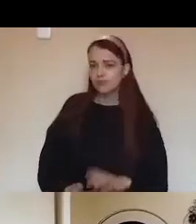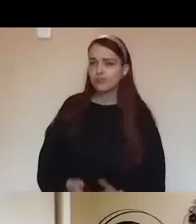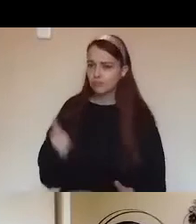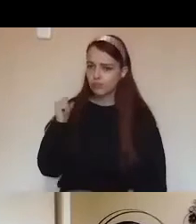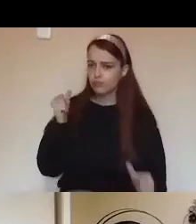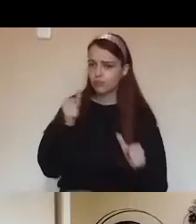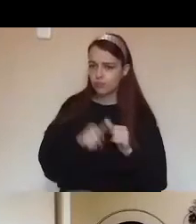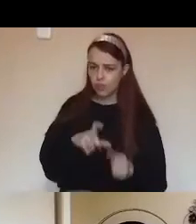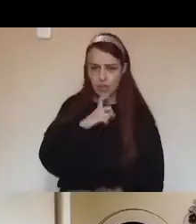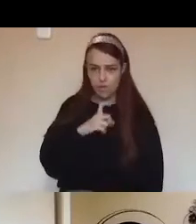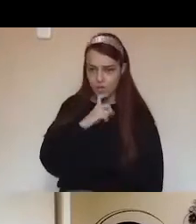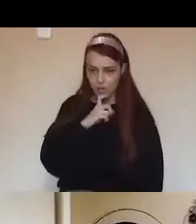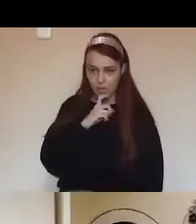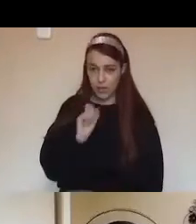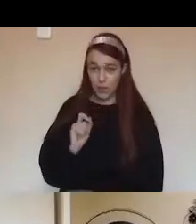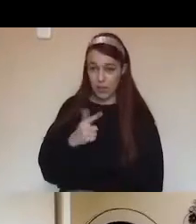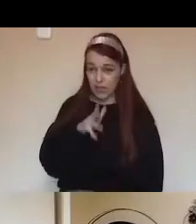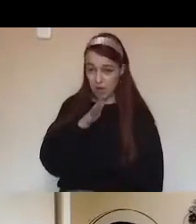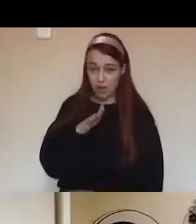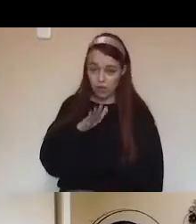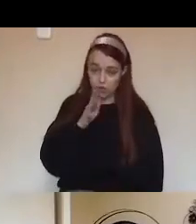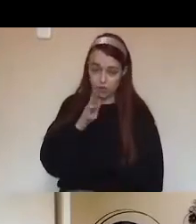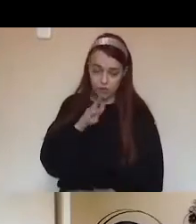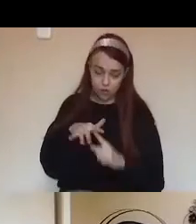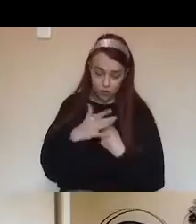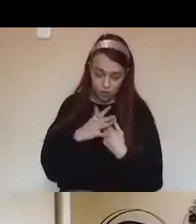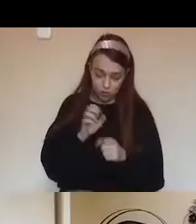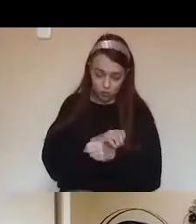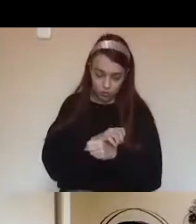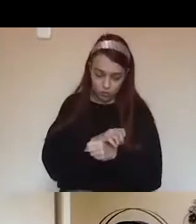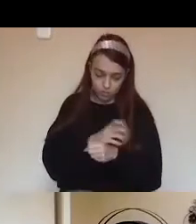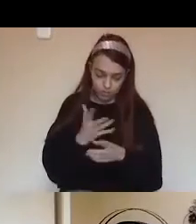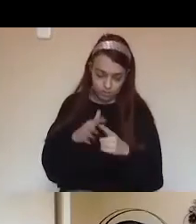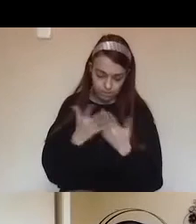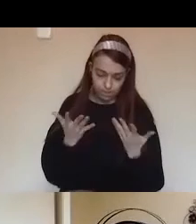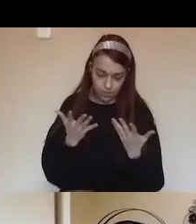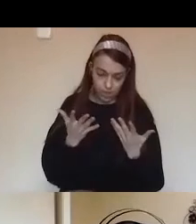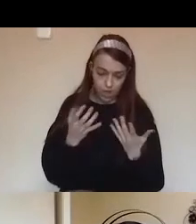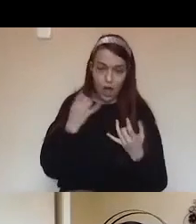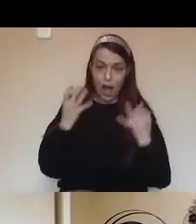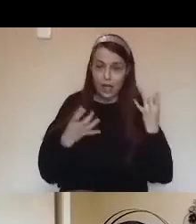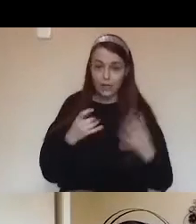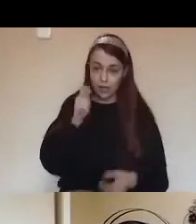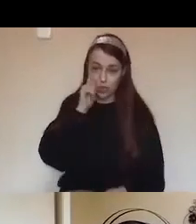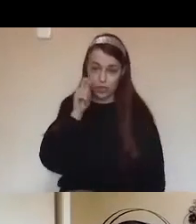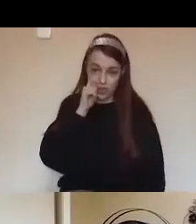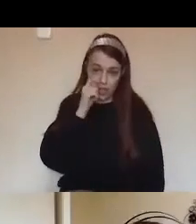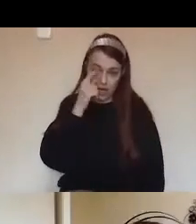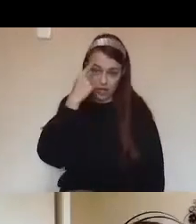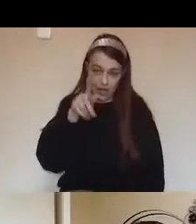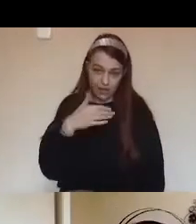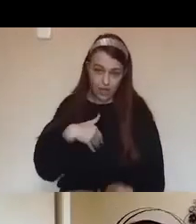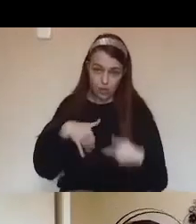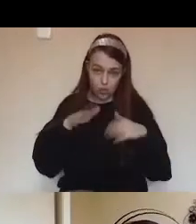difícil, sobre todo en estos, todos saben lo que ha pasado con las actividades turísticas,